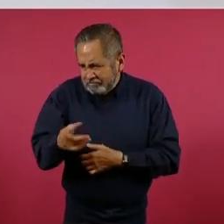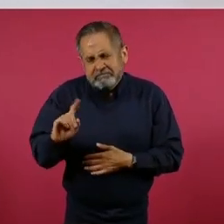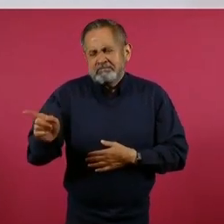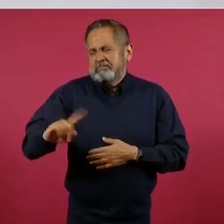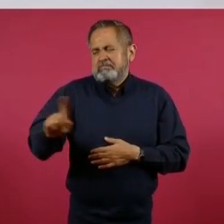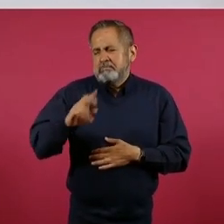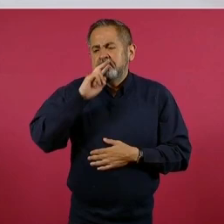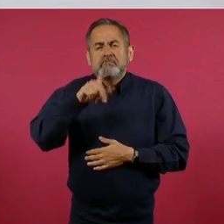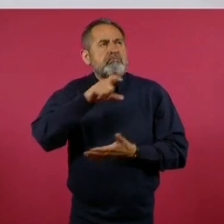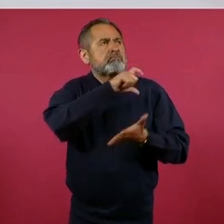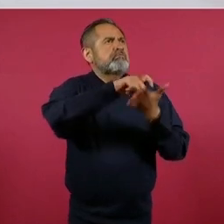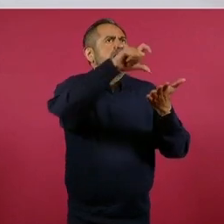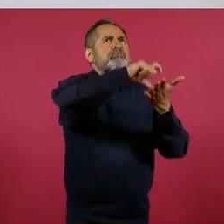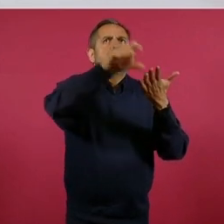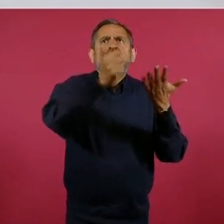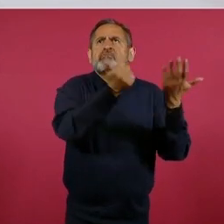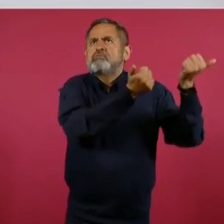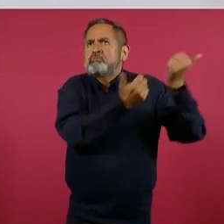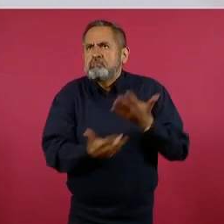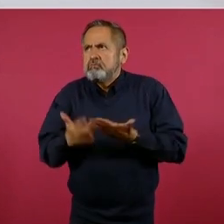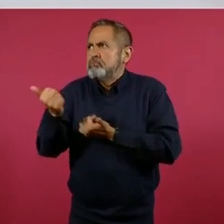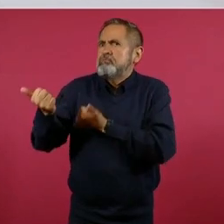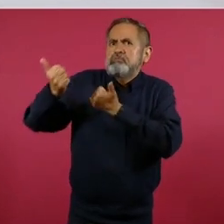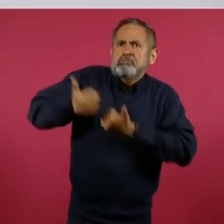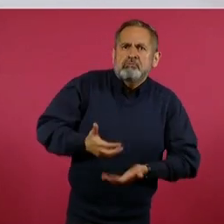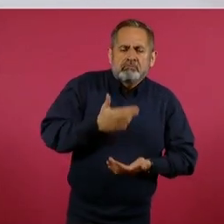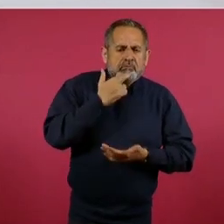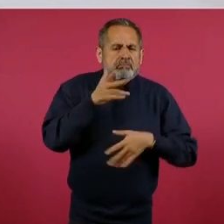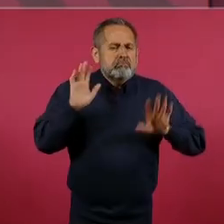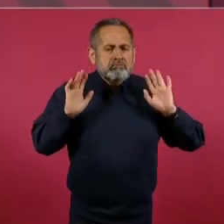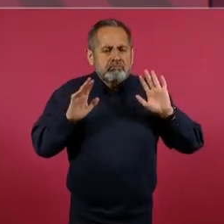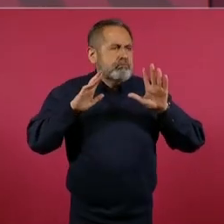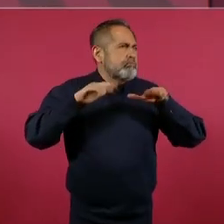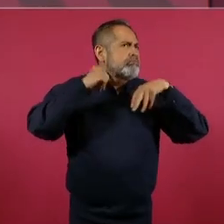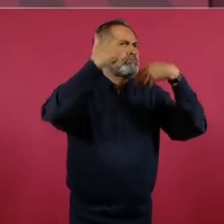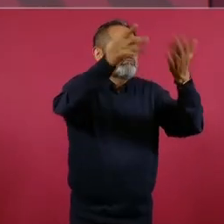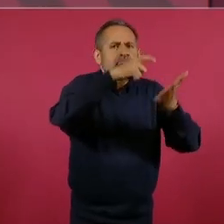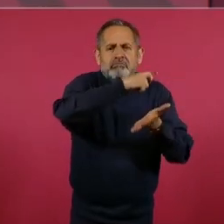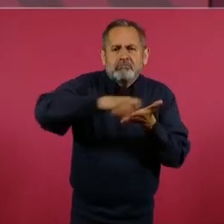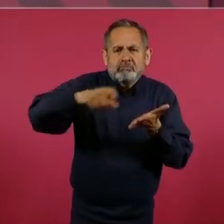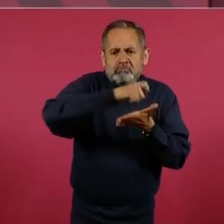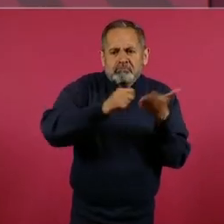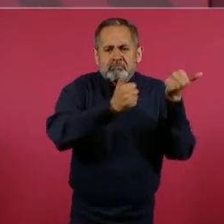mundo globalizado, decían, sí, se podía comprar afuera lo que se